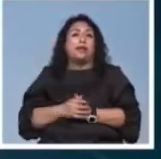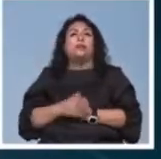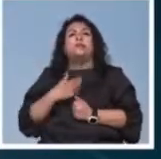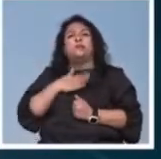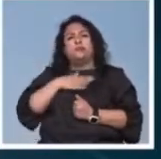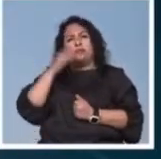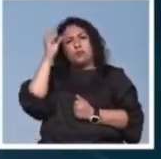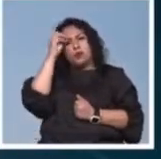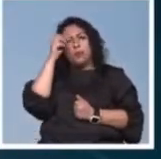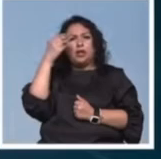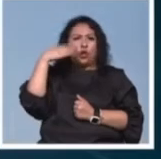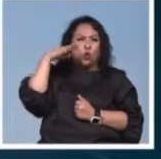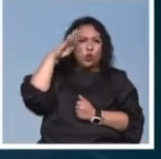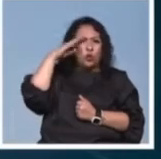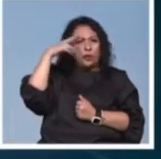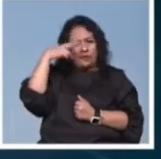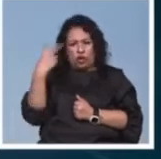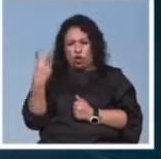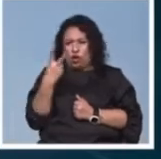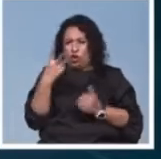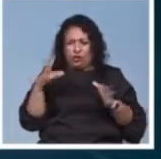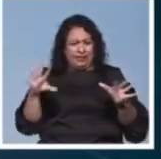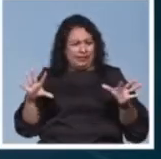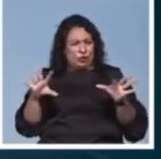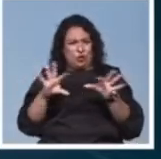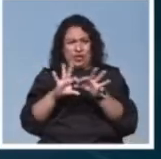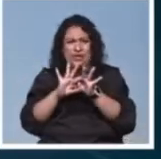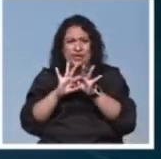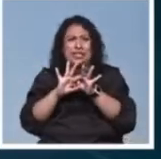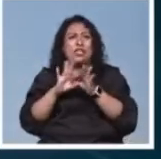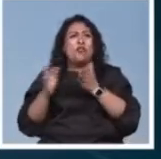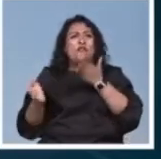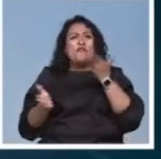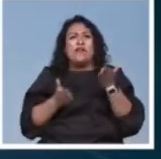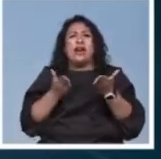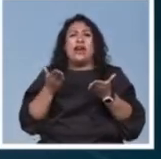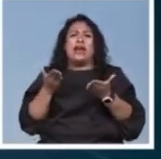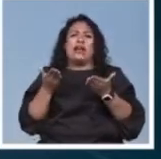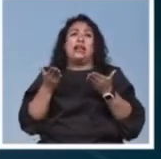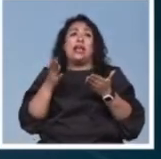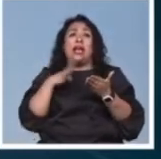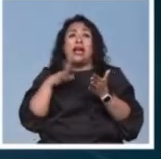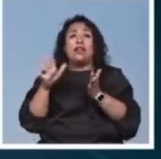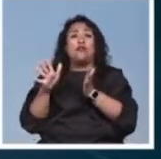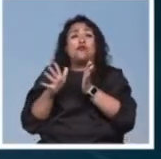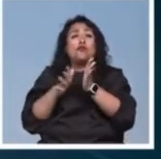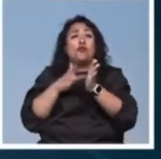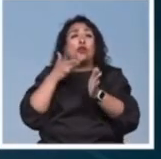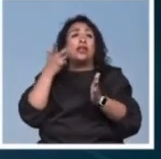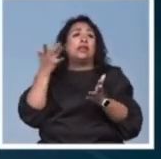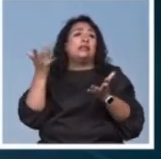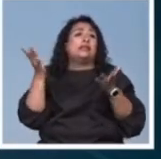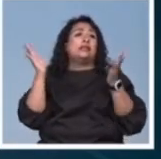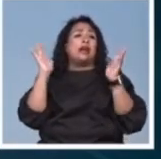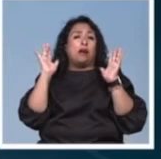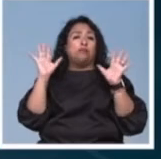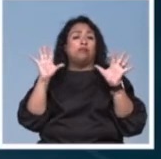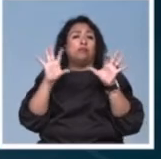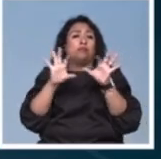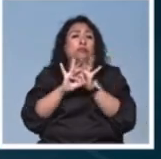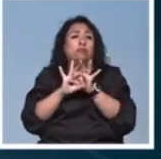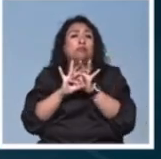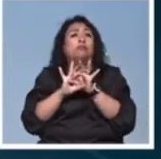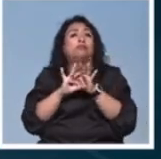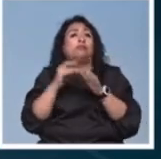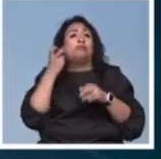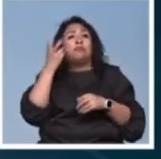que Cuba y México hemos estado unidos históricamente en nuestros bailes y en nuestras danzas. Tenemos influencias que nos acercan